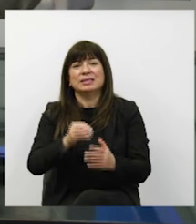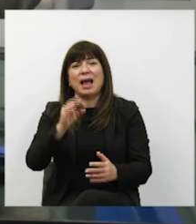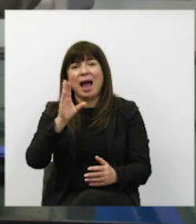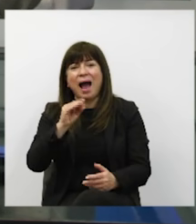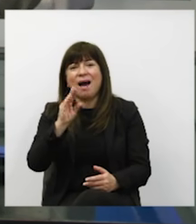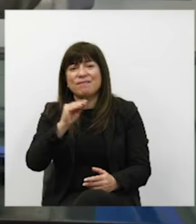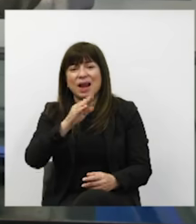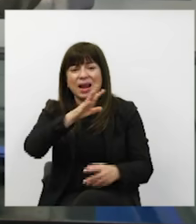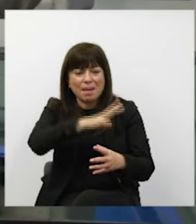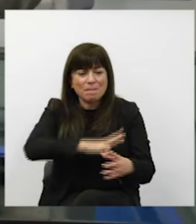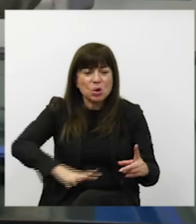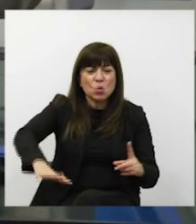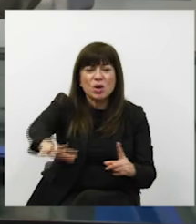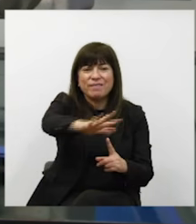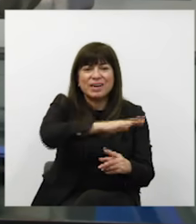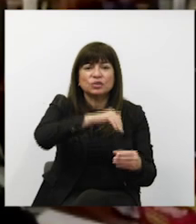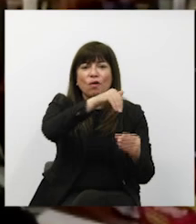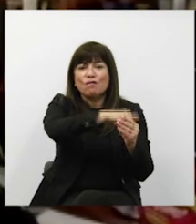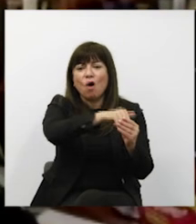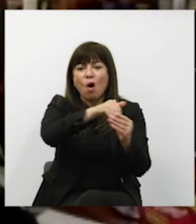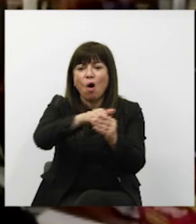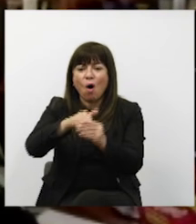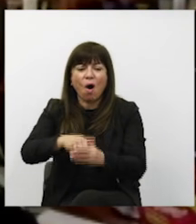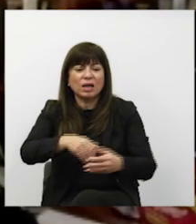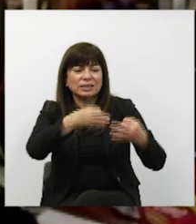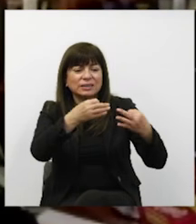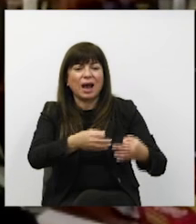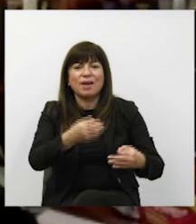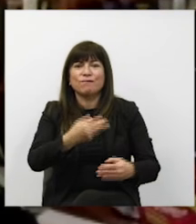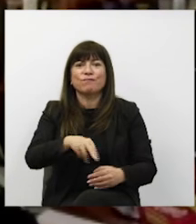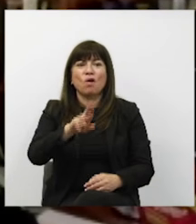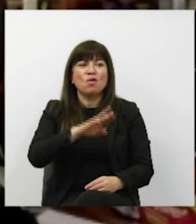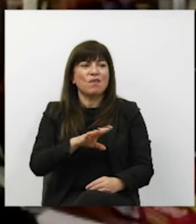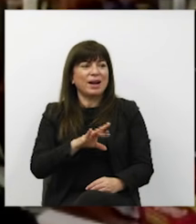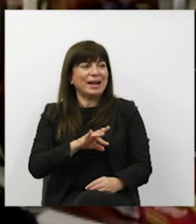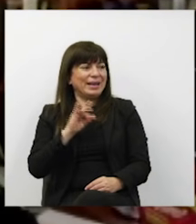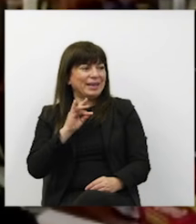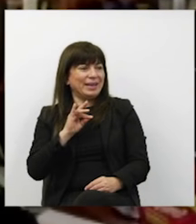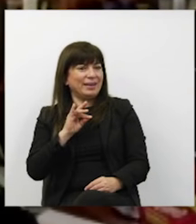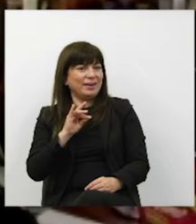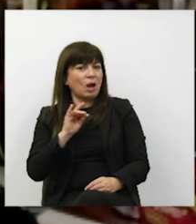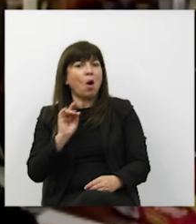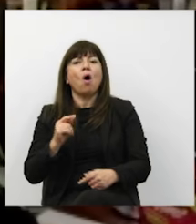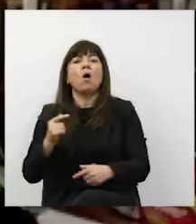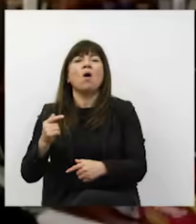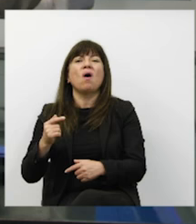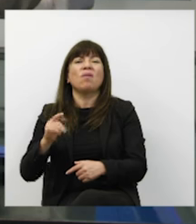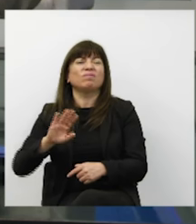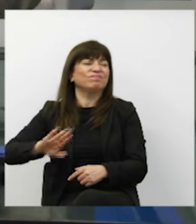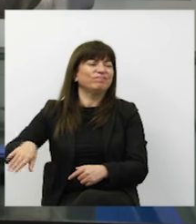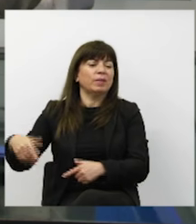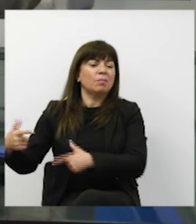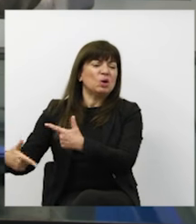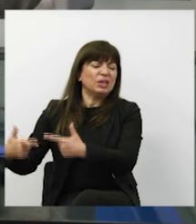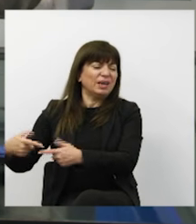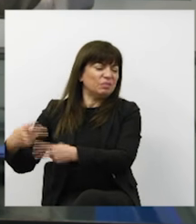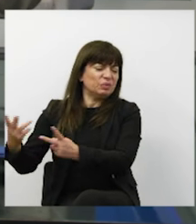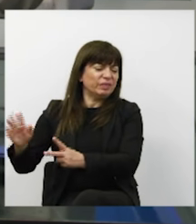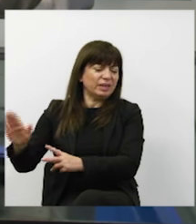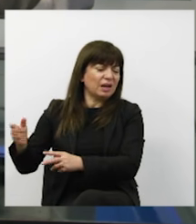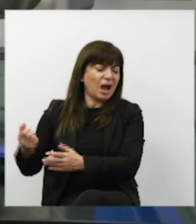de votantes, porque eso me asegura ser reelegido, que hacer políticas públicas para el bien común. Gracias.